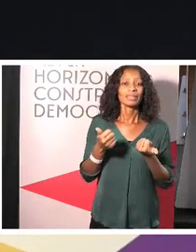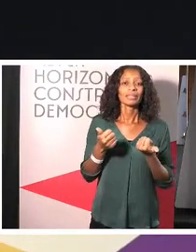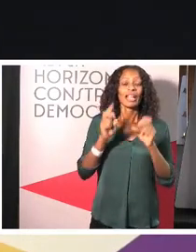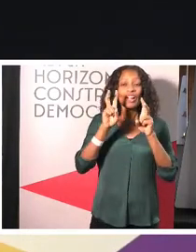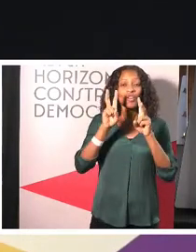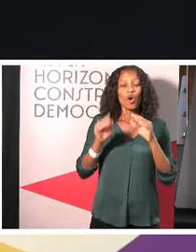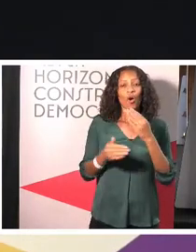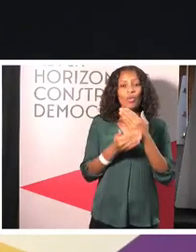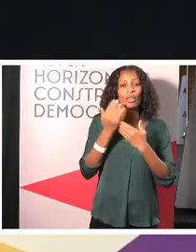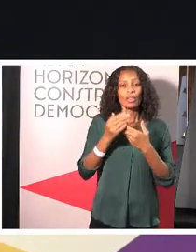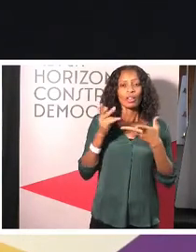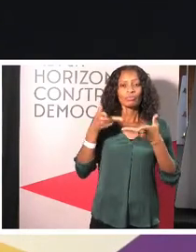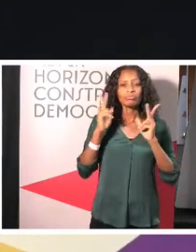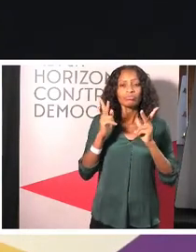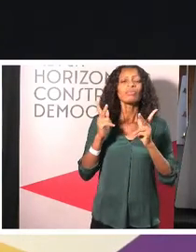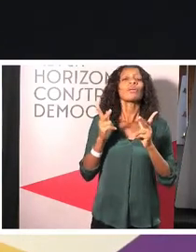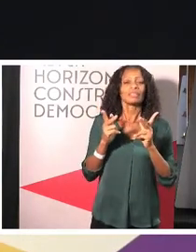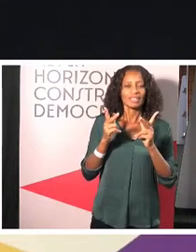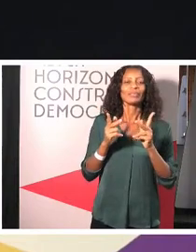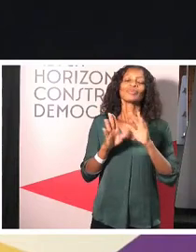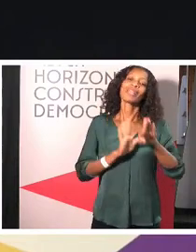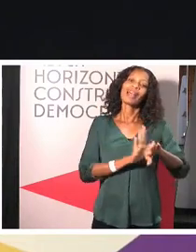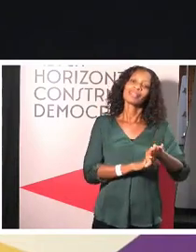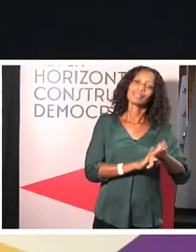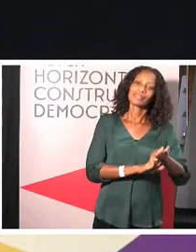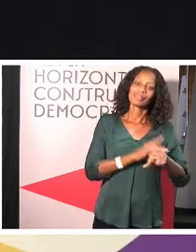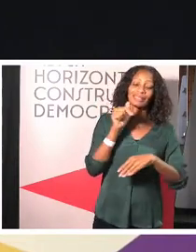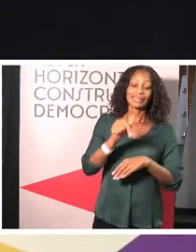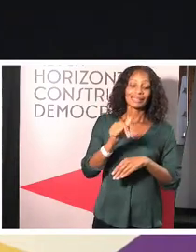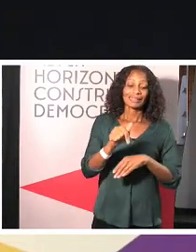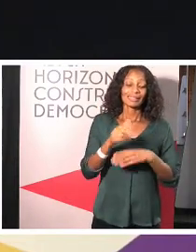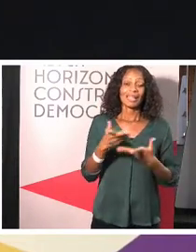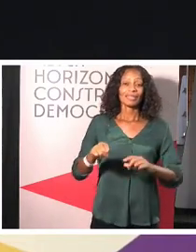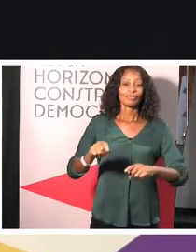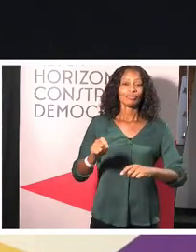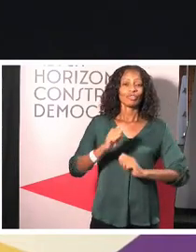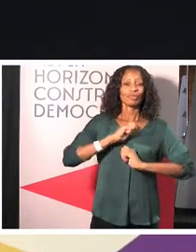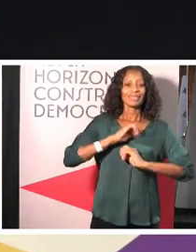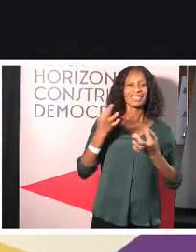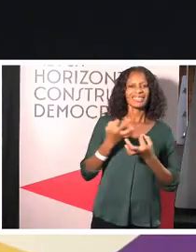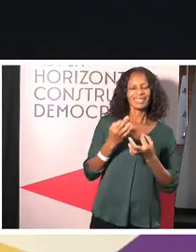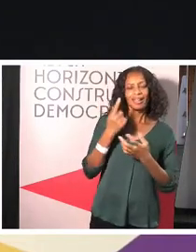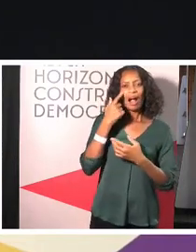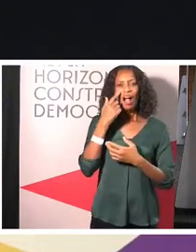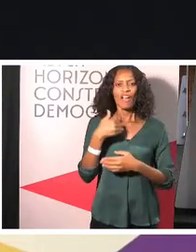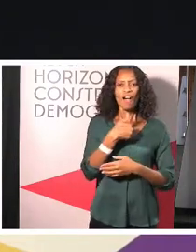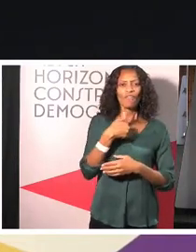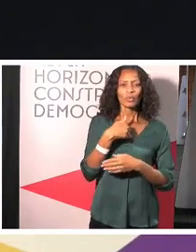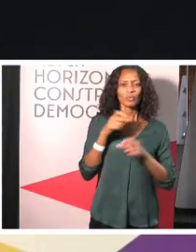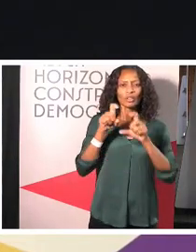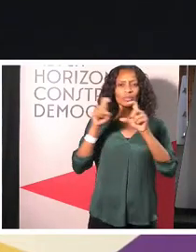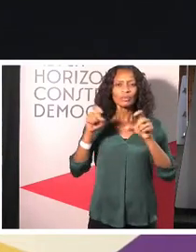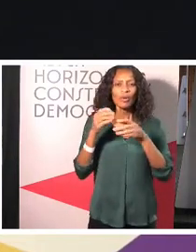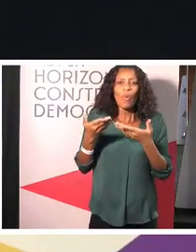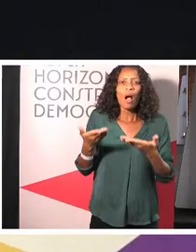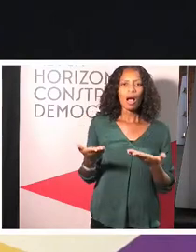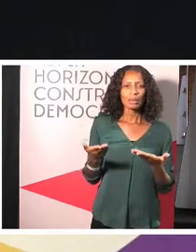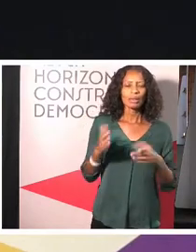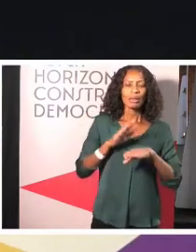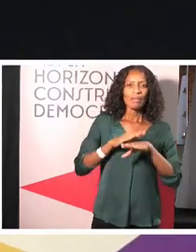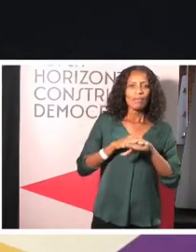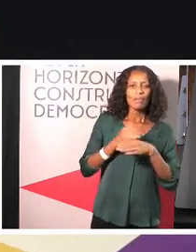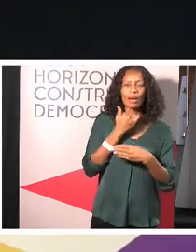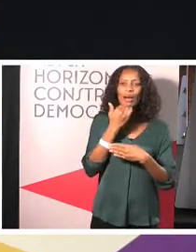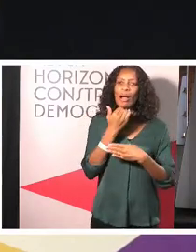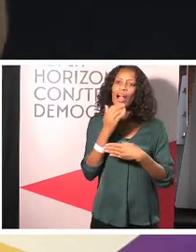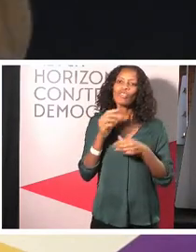centrada en el Estado nos impide recalibrar cuál puede ser la función de esta institución para hacer algo que